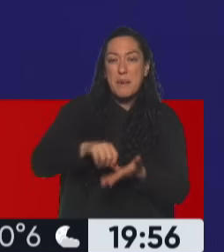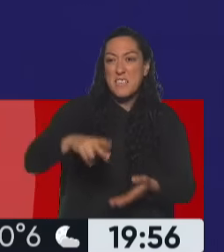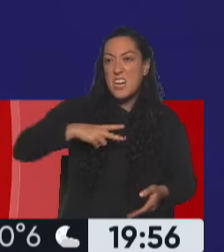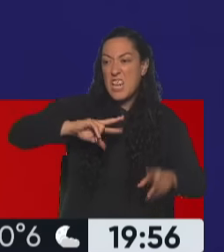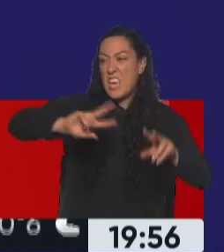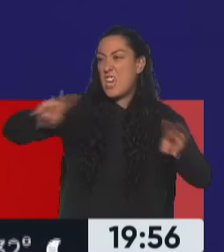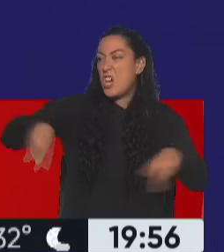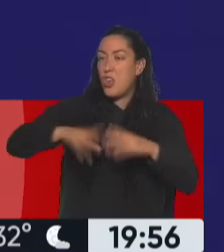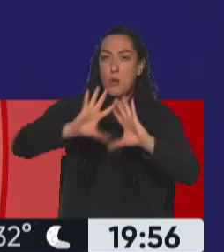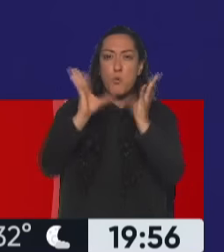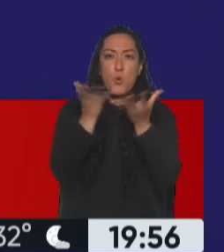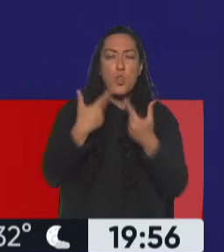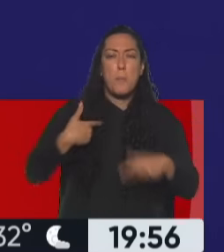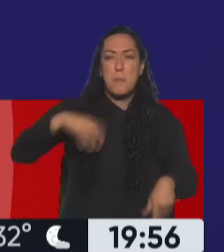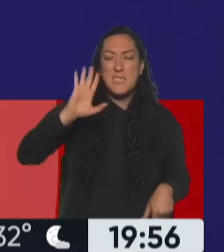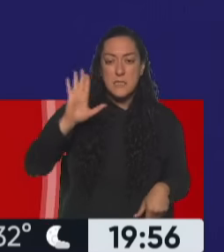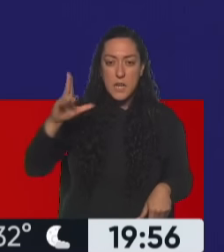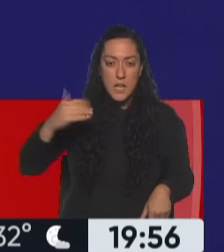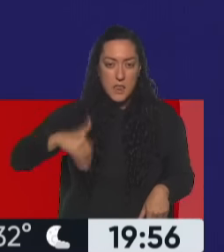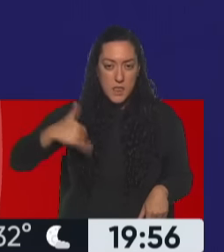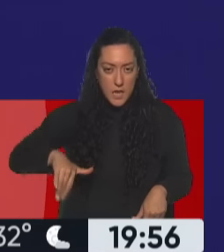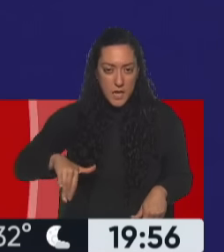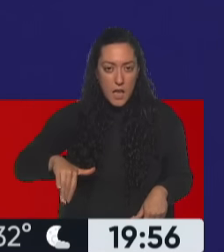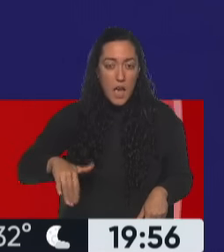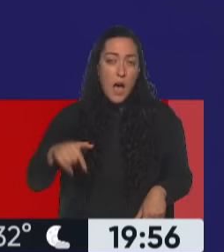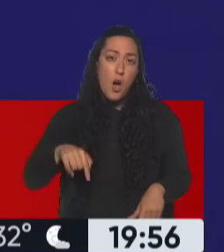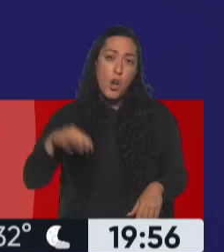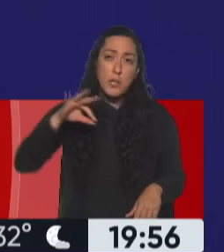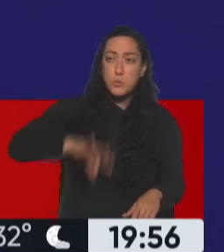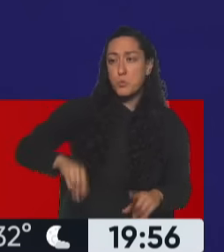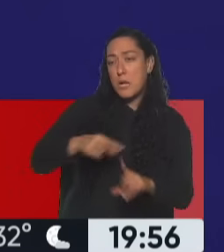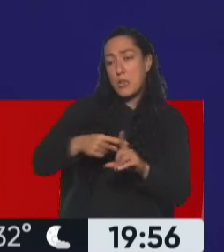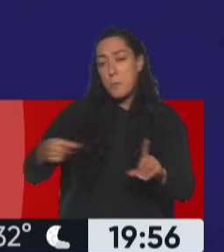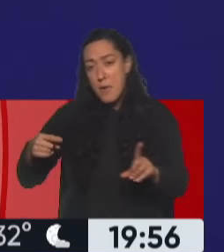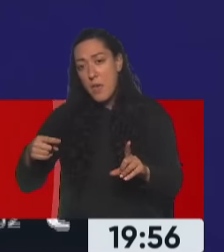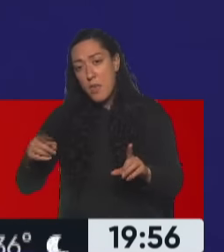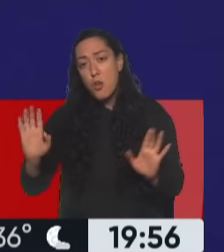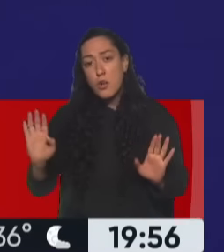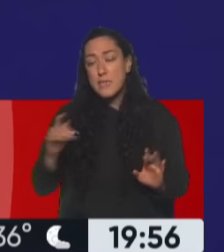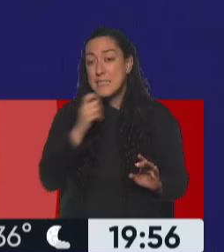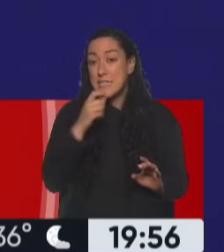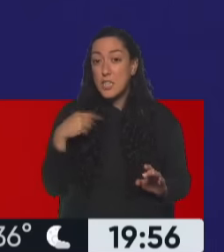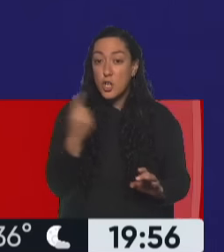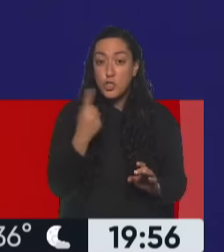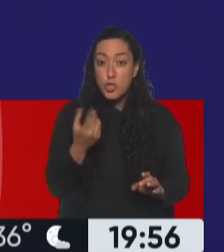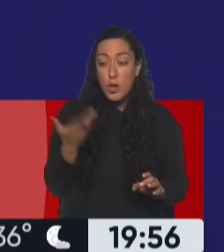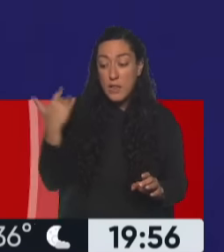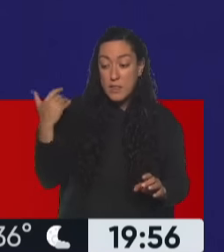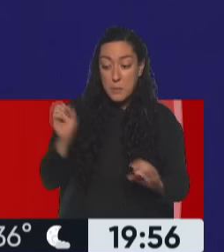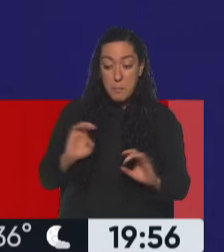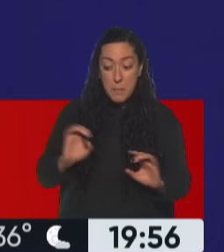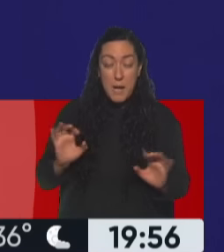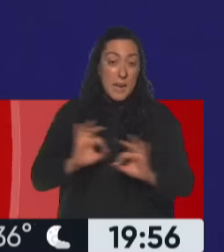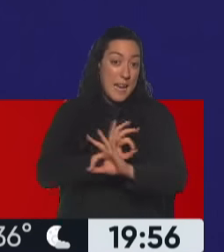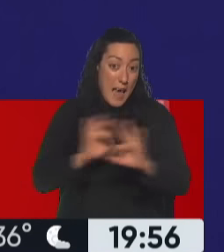mundo, se convirtió en un país de ingresos medios y si no hubiéramos hecho lo que hicimos,